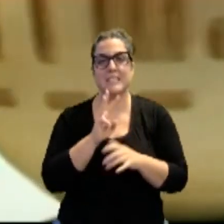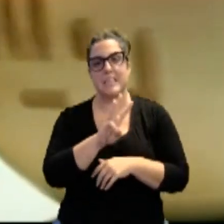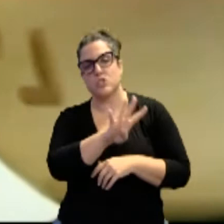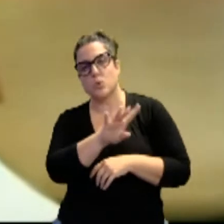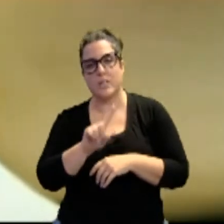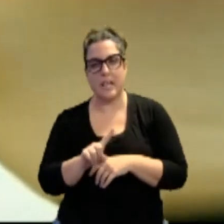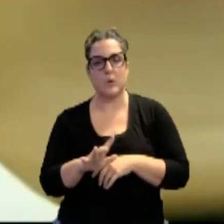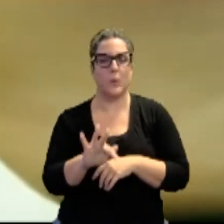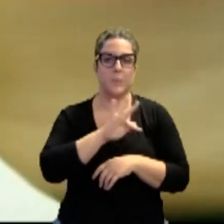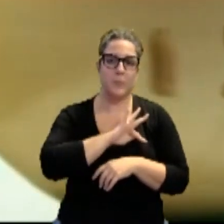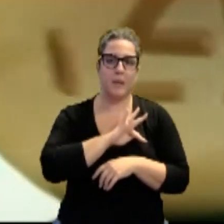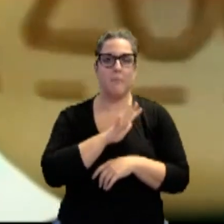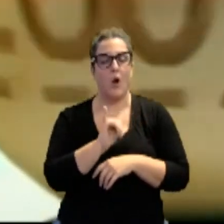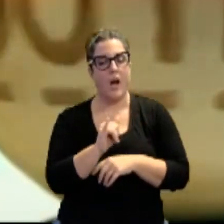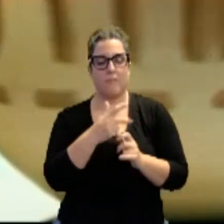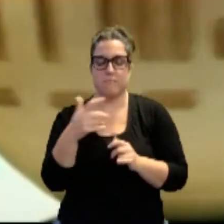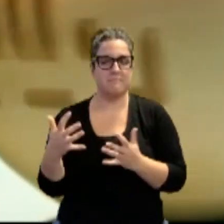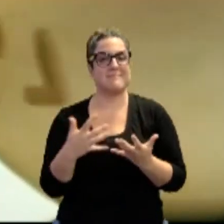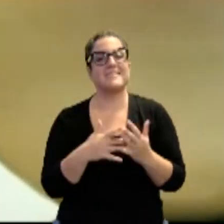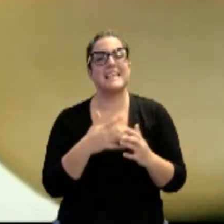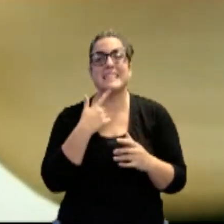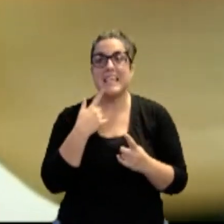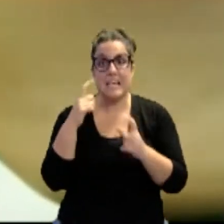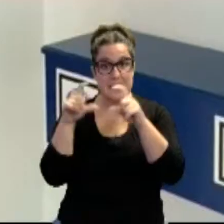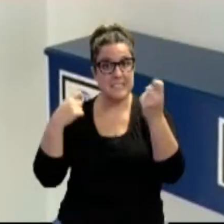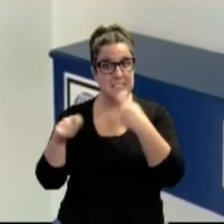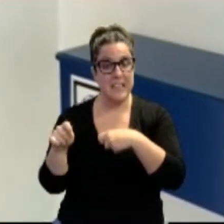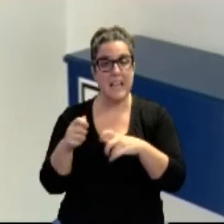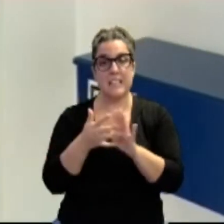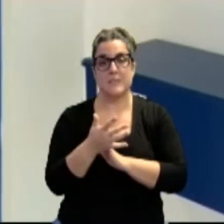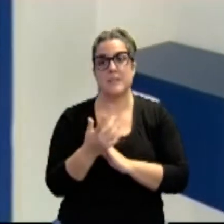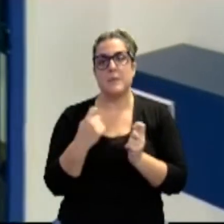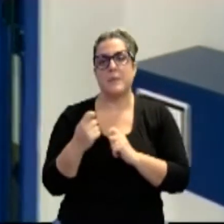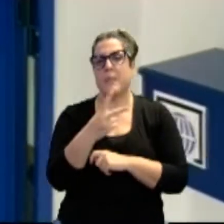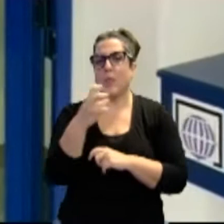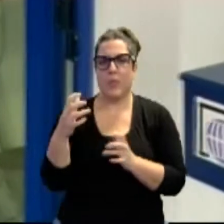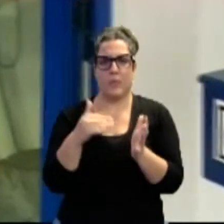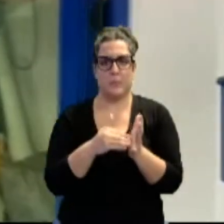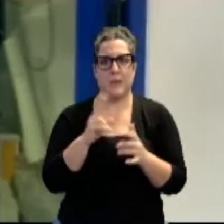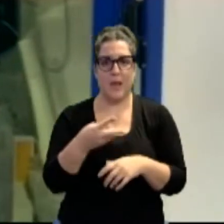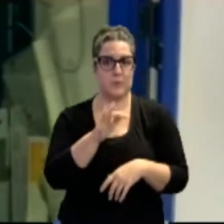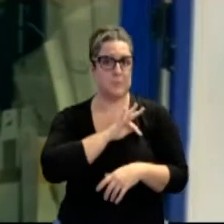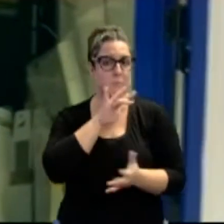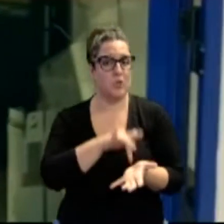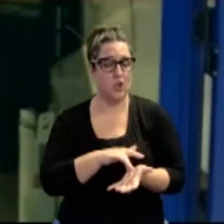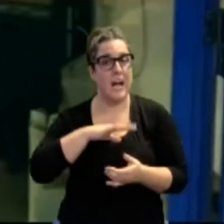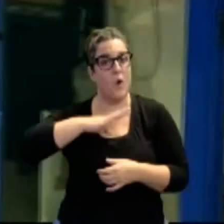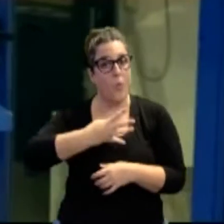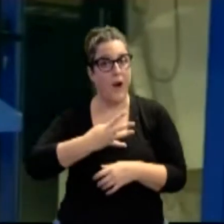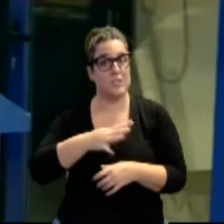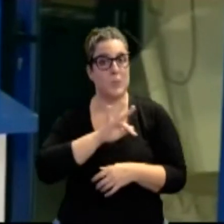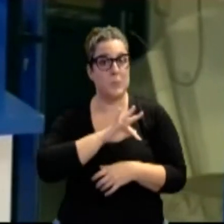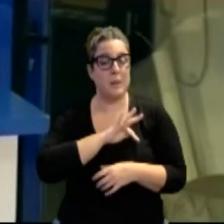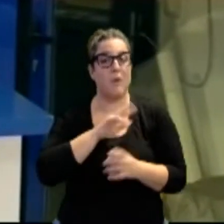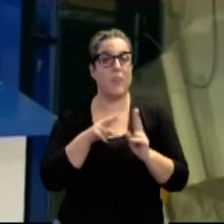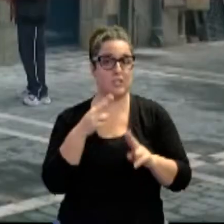38.341, premiado con 200. El establecimiento reparte 200.000 euros, el segundo cuarto premio del sorteo extraordinario de